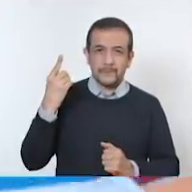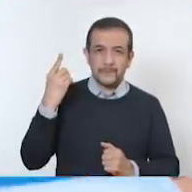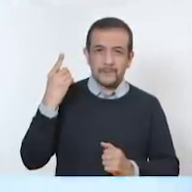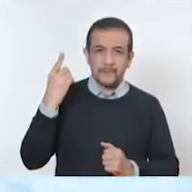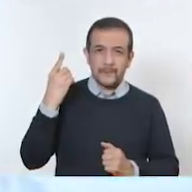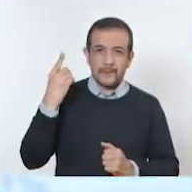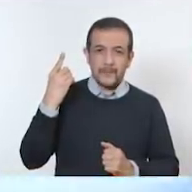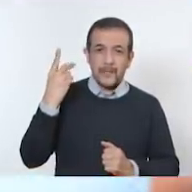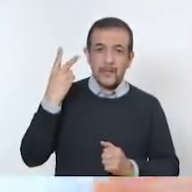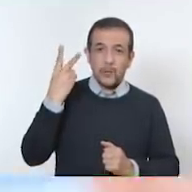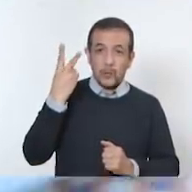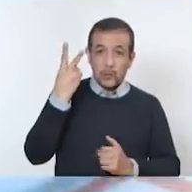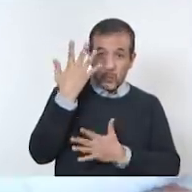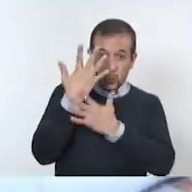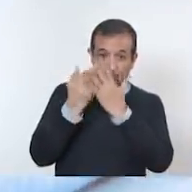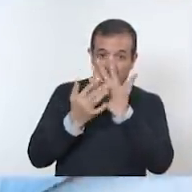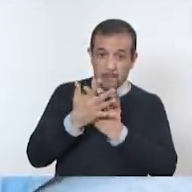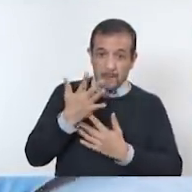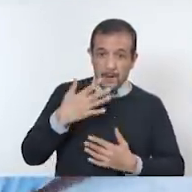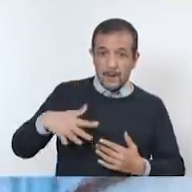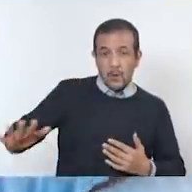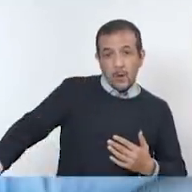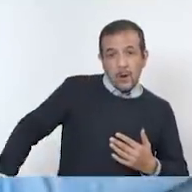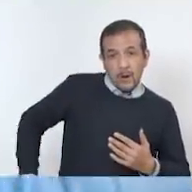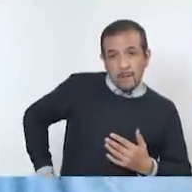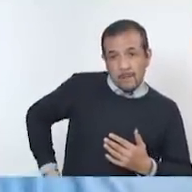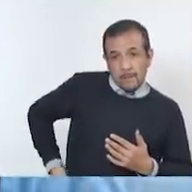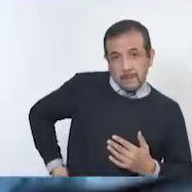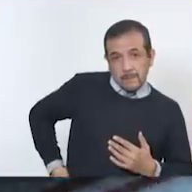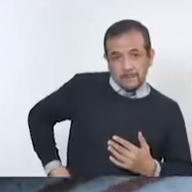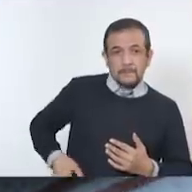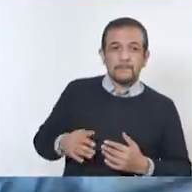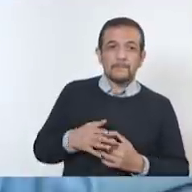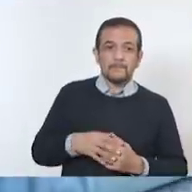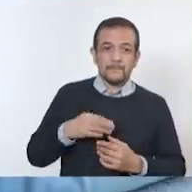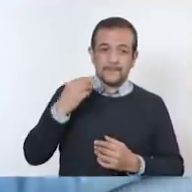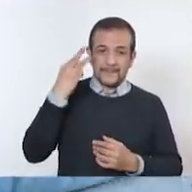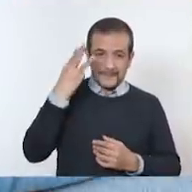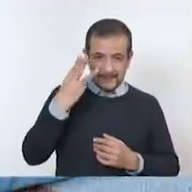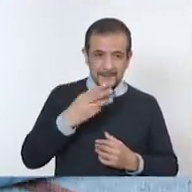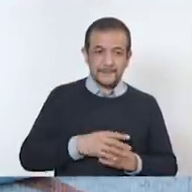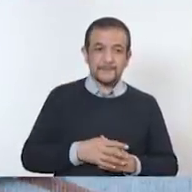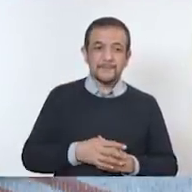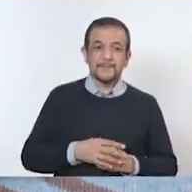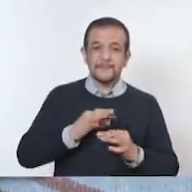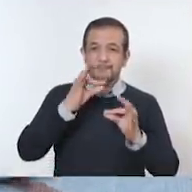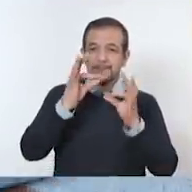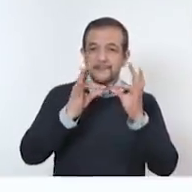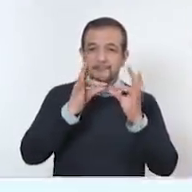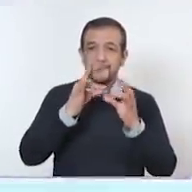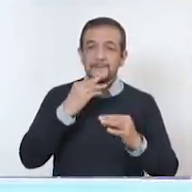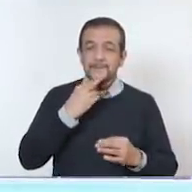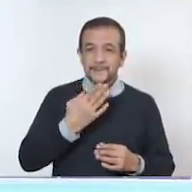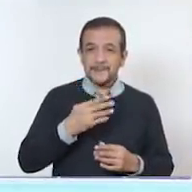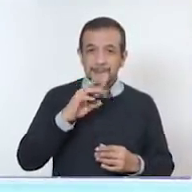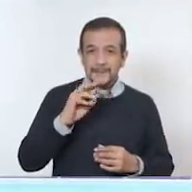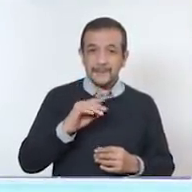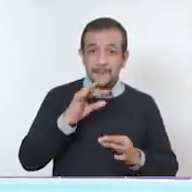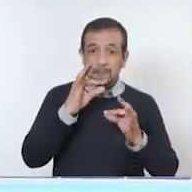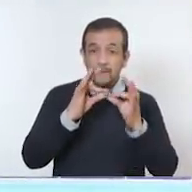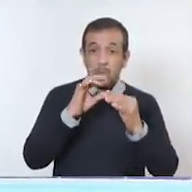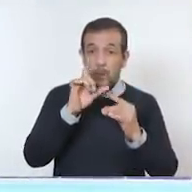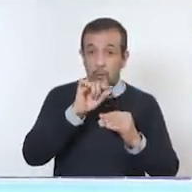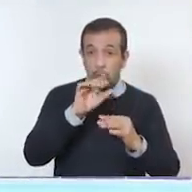1, 2. Tu mano al costado, tu mano al costado. Bien, 3, perfecto. Recuerda,